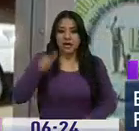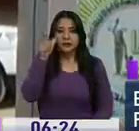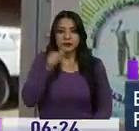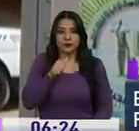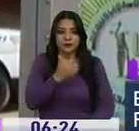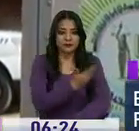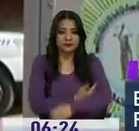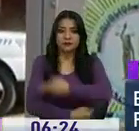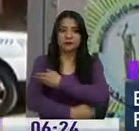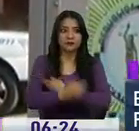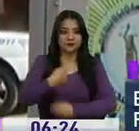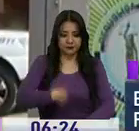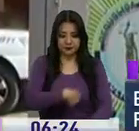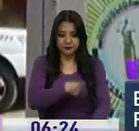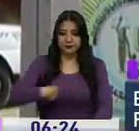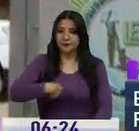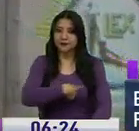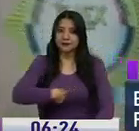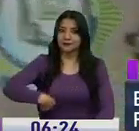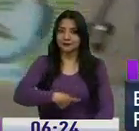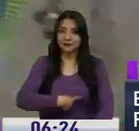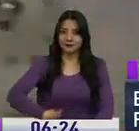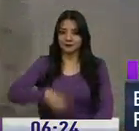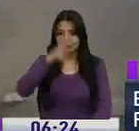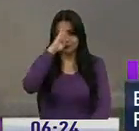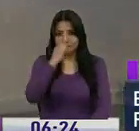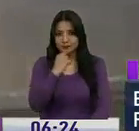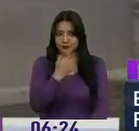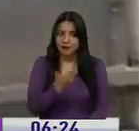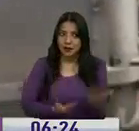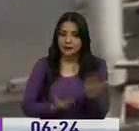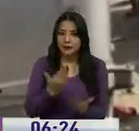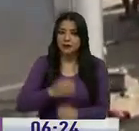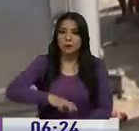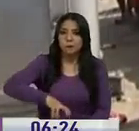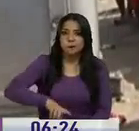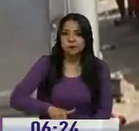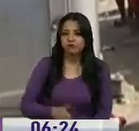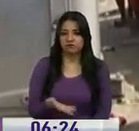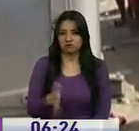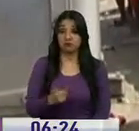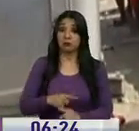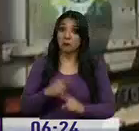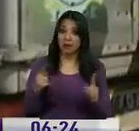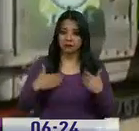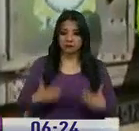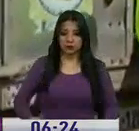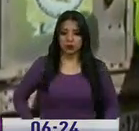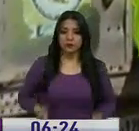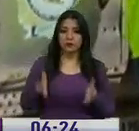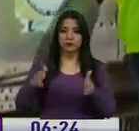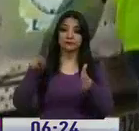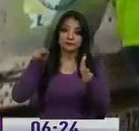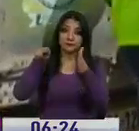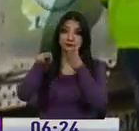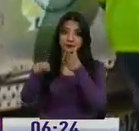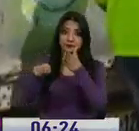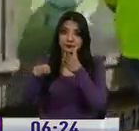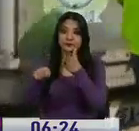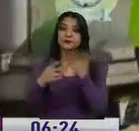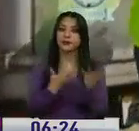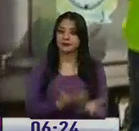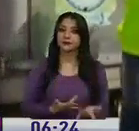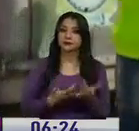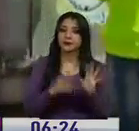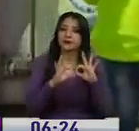a cuadros. La policía descartó que se trate de un robo, pero trasladaron el cadáver hasta la morgue, donde esperarán que